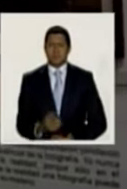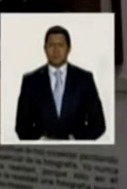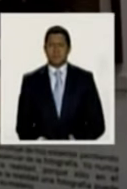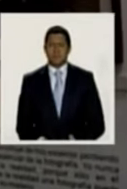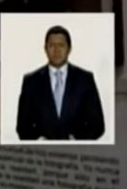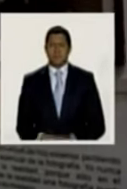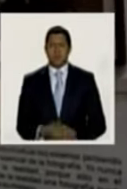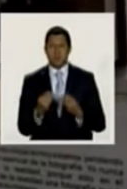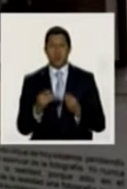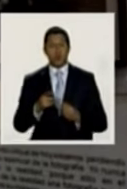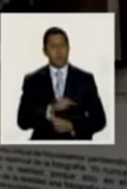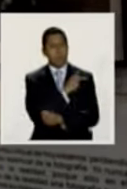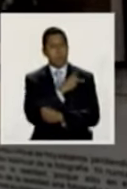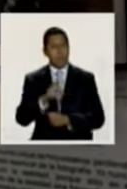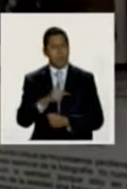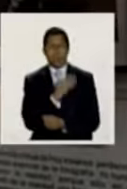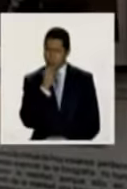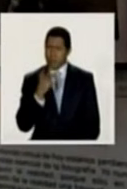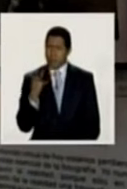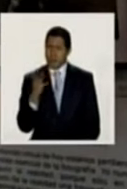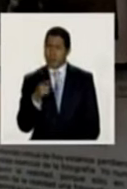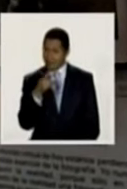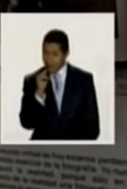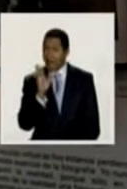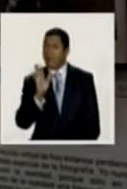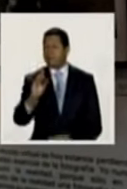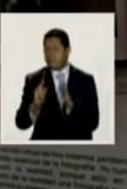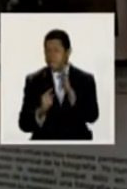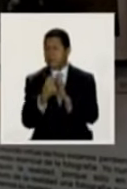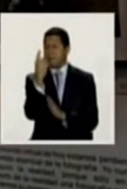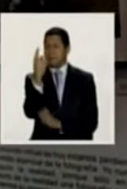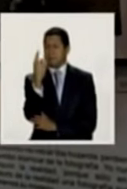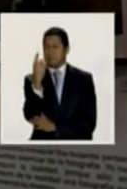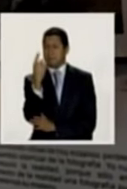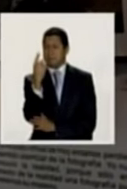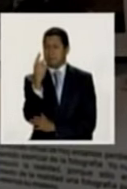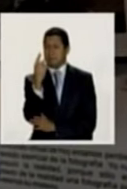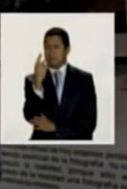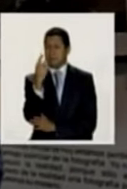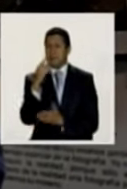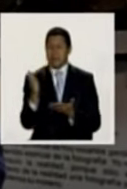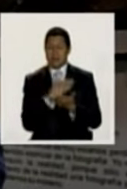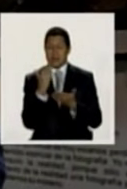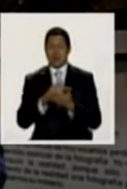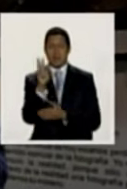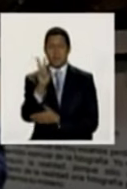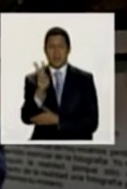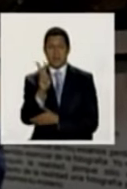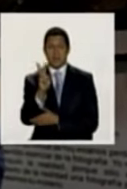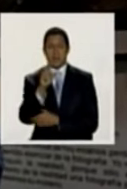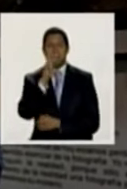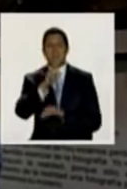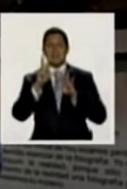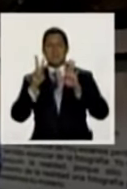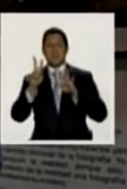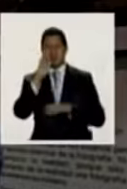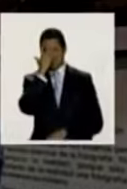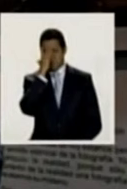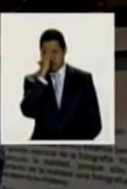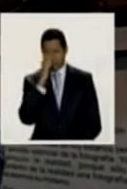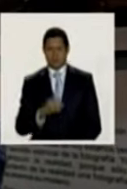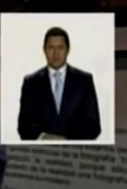de repercusiones poéticas extraordinarias. Ahí aparece por primera vez en la literatura venezolana el 27 de